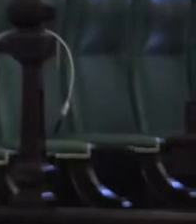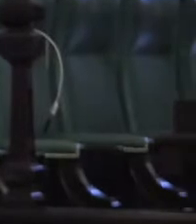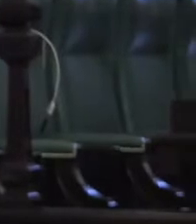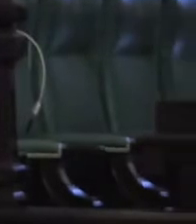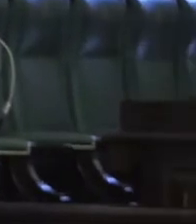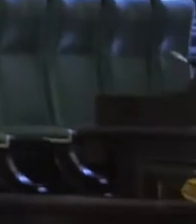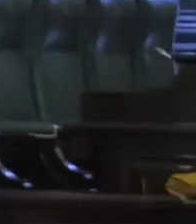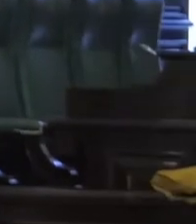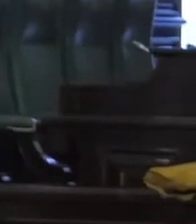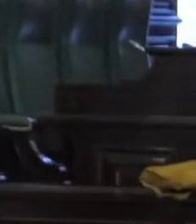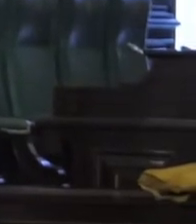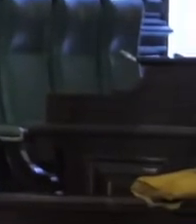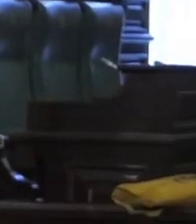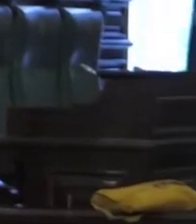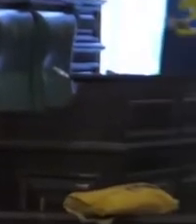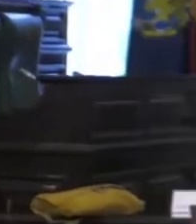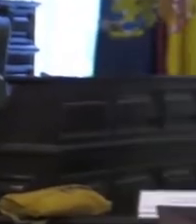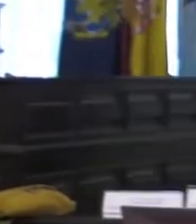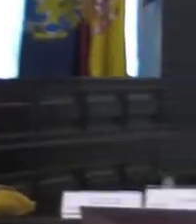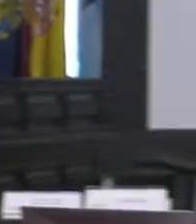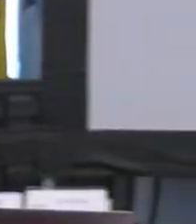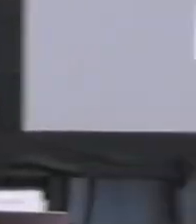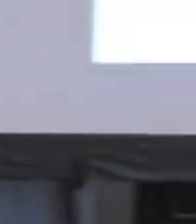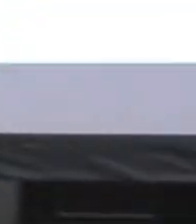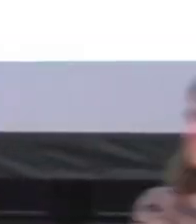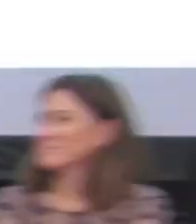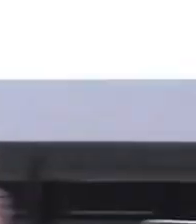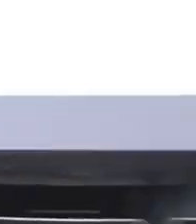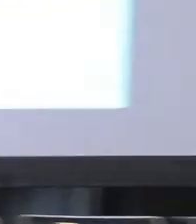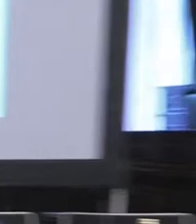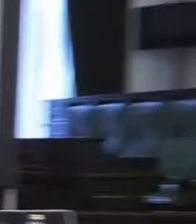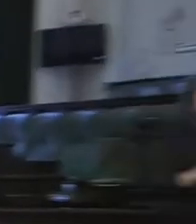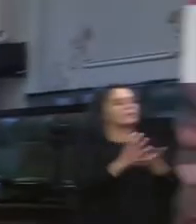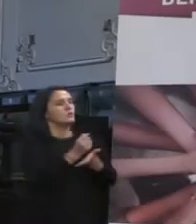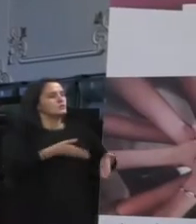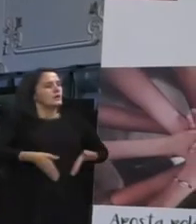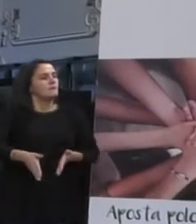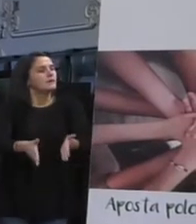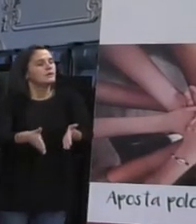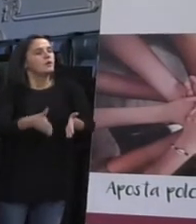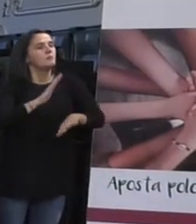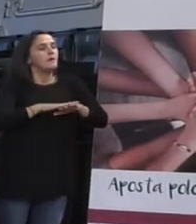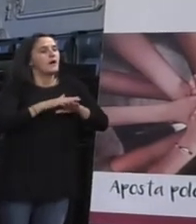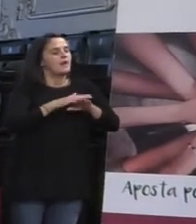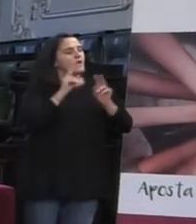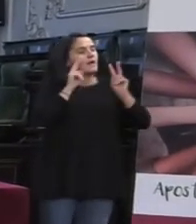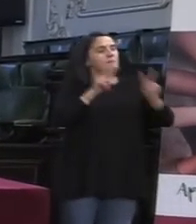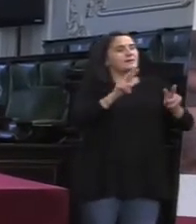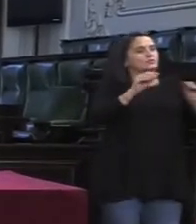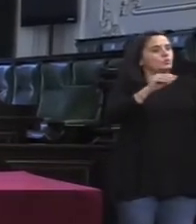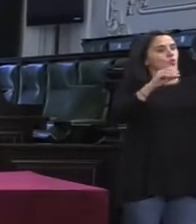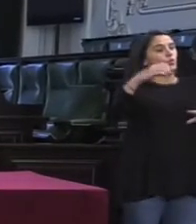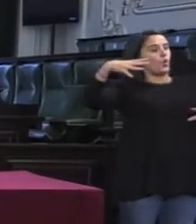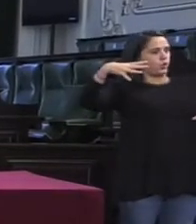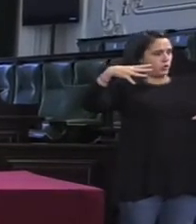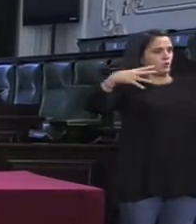Bueno, si la habéis mandado a 5, también maravilloso, ¿eh? Busca todos los caminos para mostrar tu luz al mundo y yo